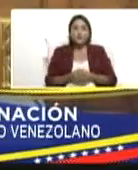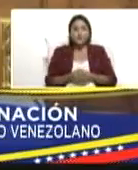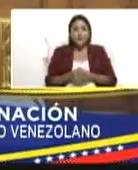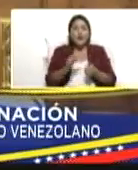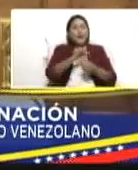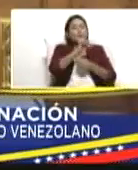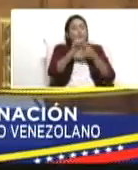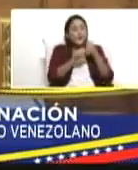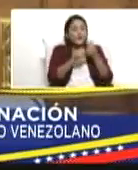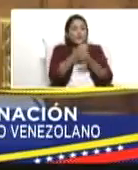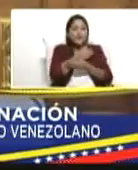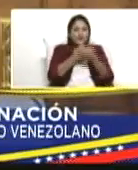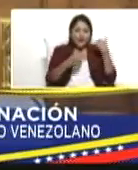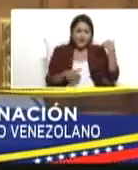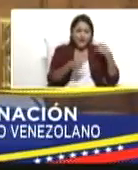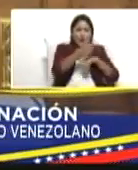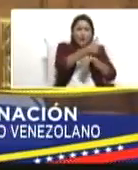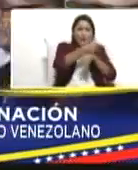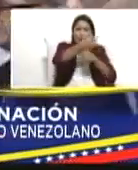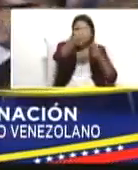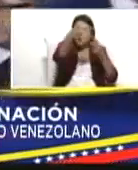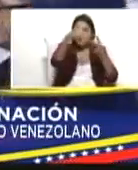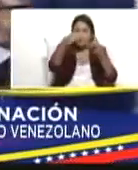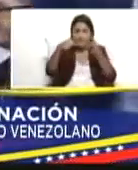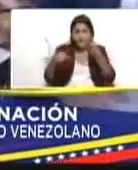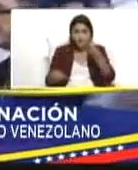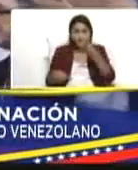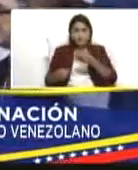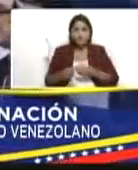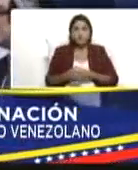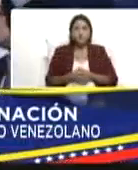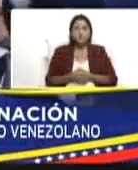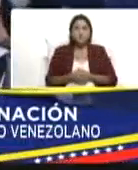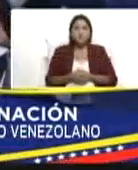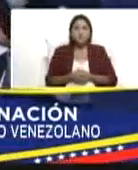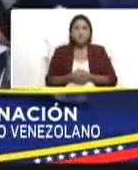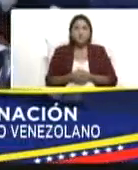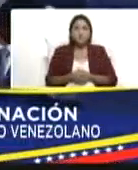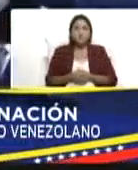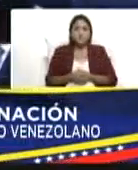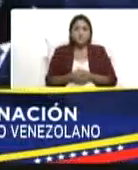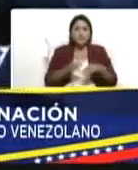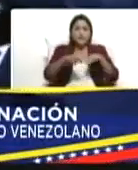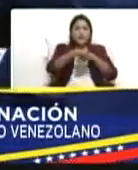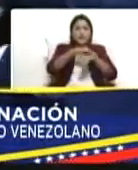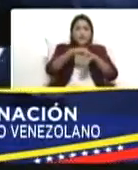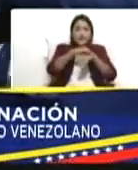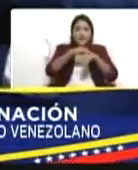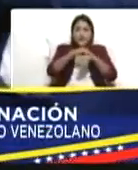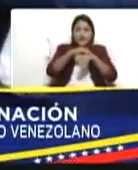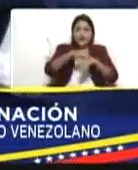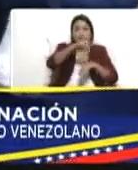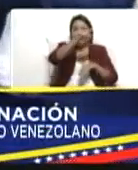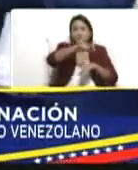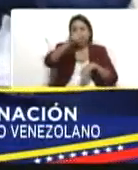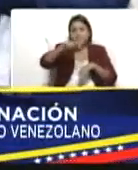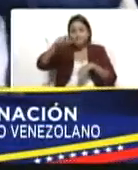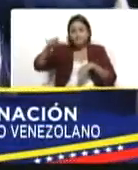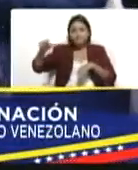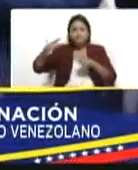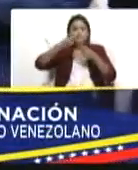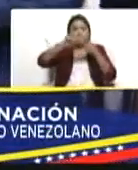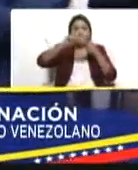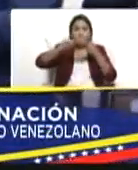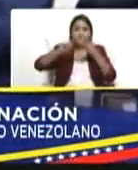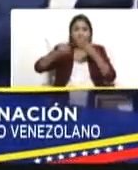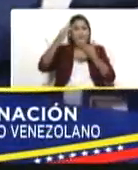vicepresidentas de gobierno a ministros y ministras del gabinete mi